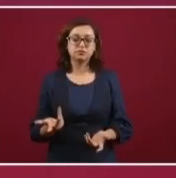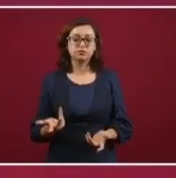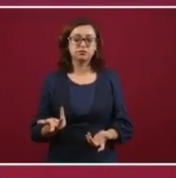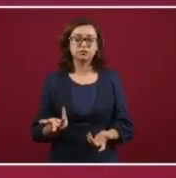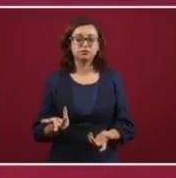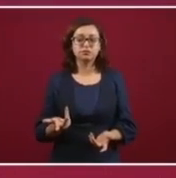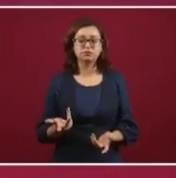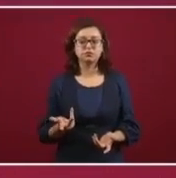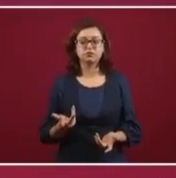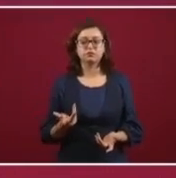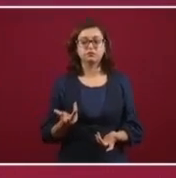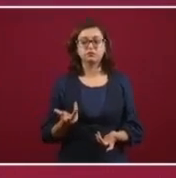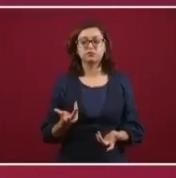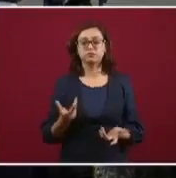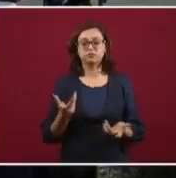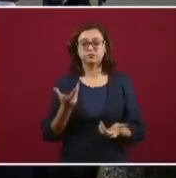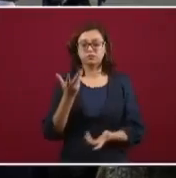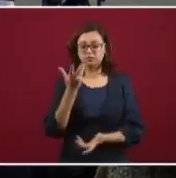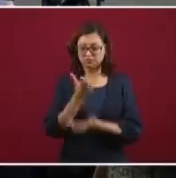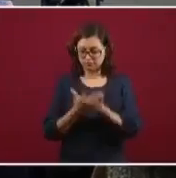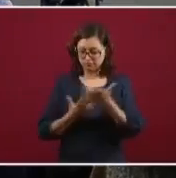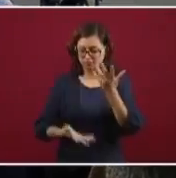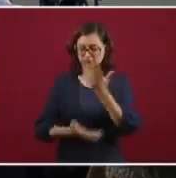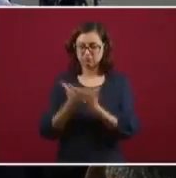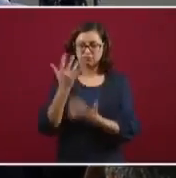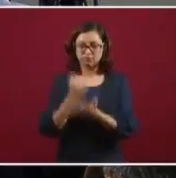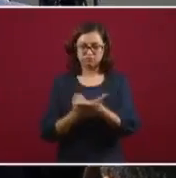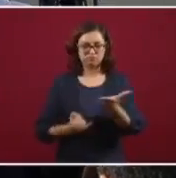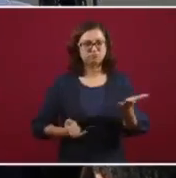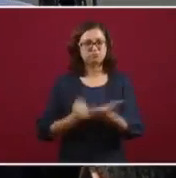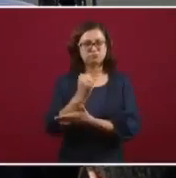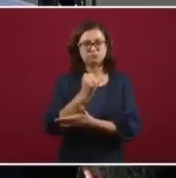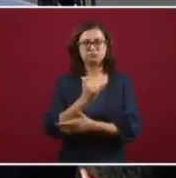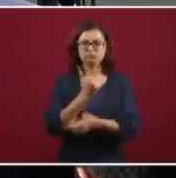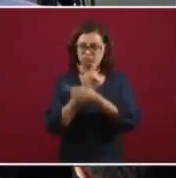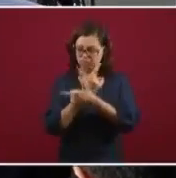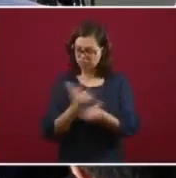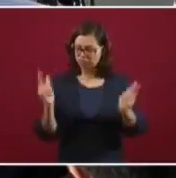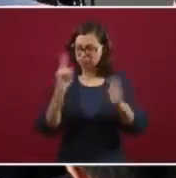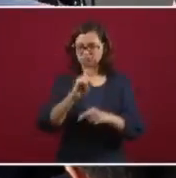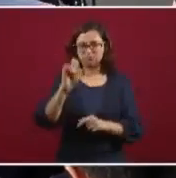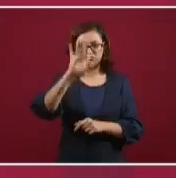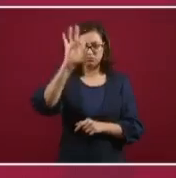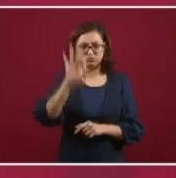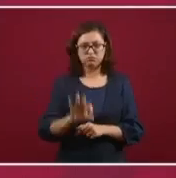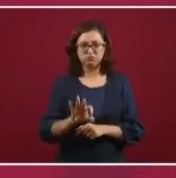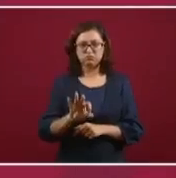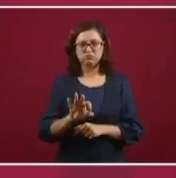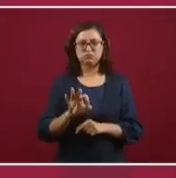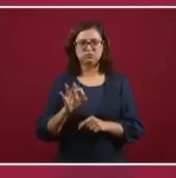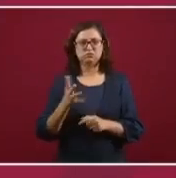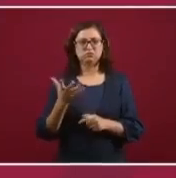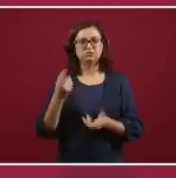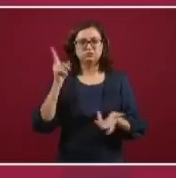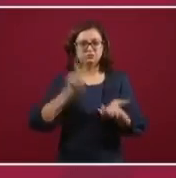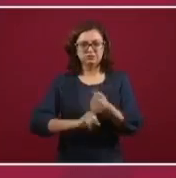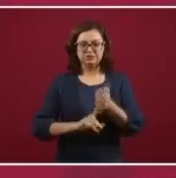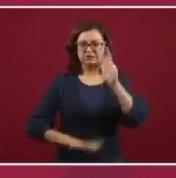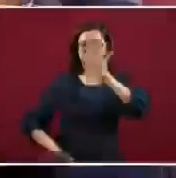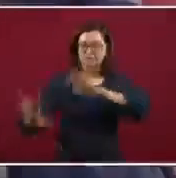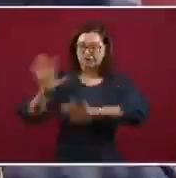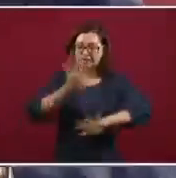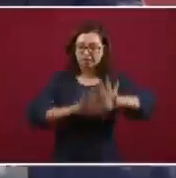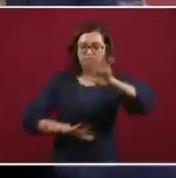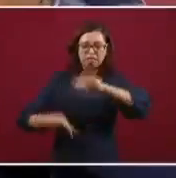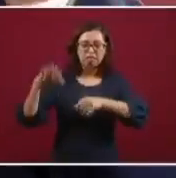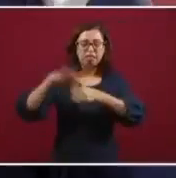se actúe de esa forma, con absoluta libertad, que no haya manipulación cuando se vaya